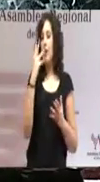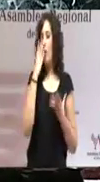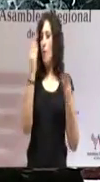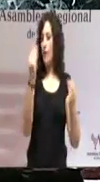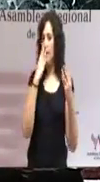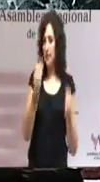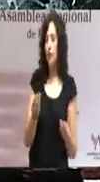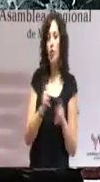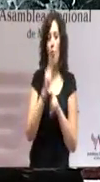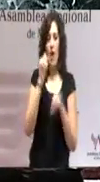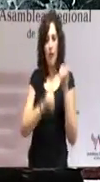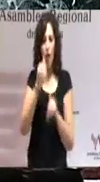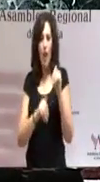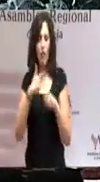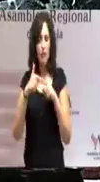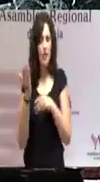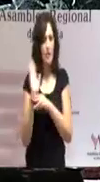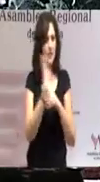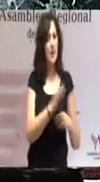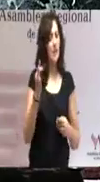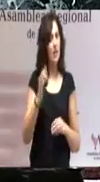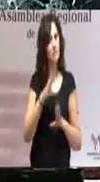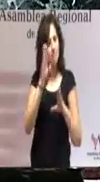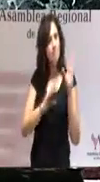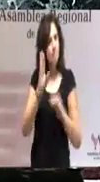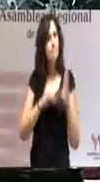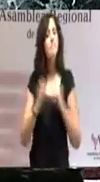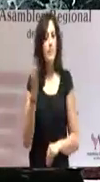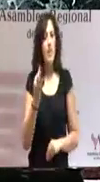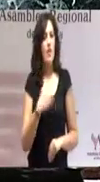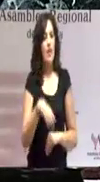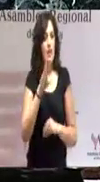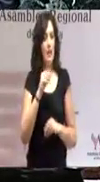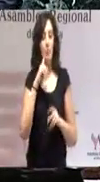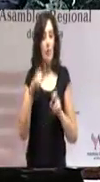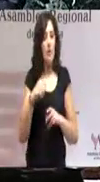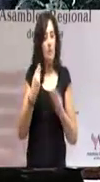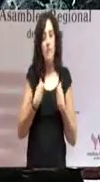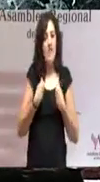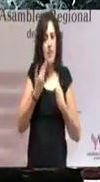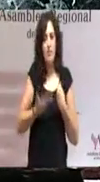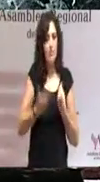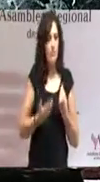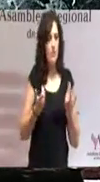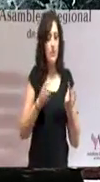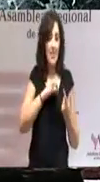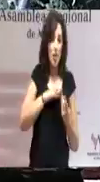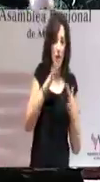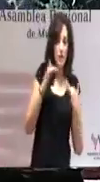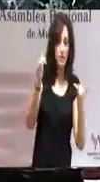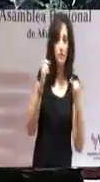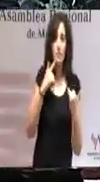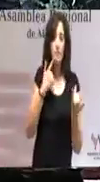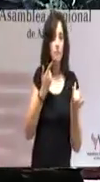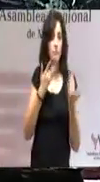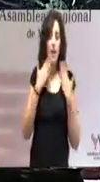al electorado al que representan. Está en su mano. Termine, la vida, señor Martínez. Señores, termine, señor Martínez. Muchísimas gracias, señora